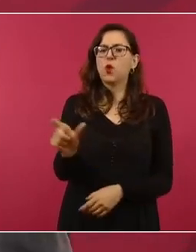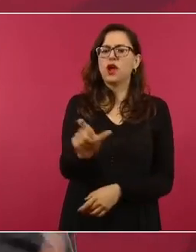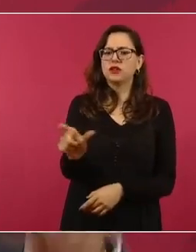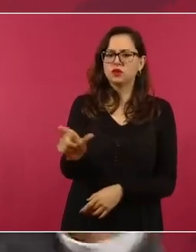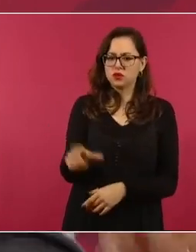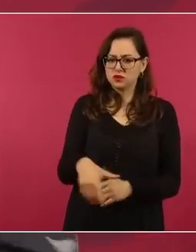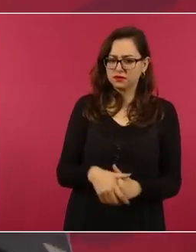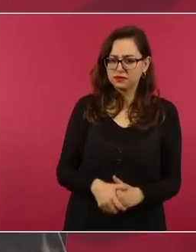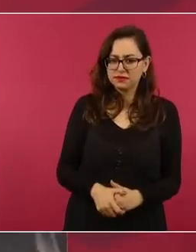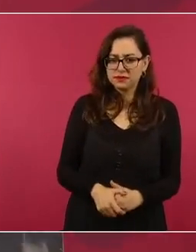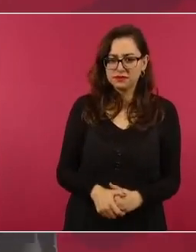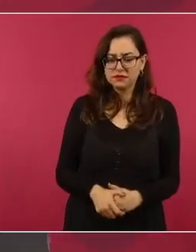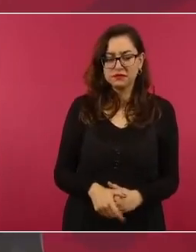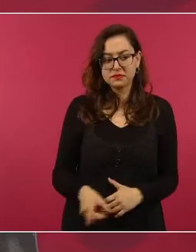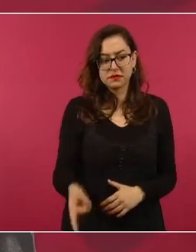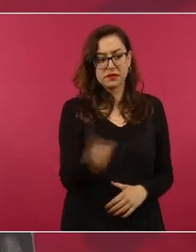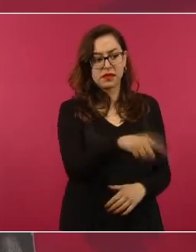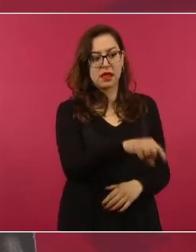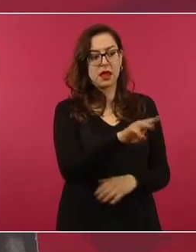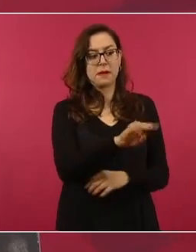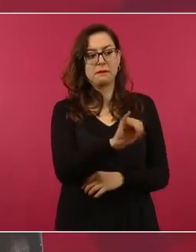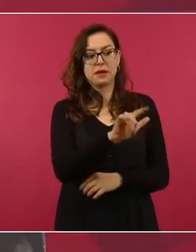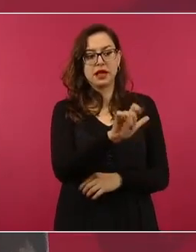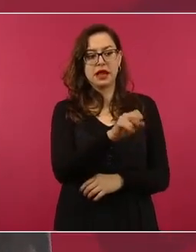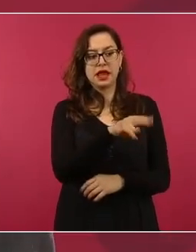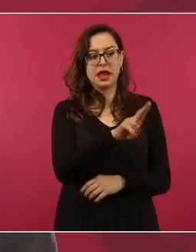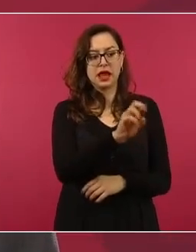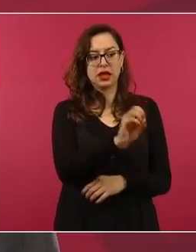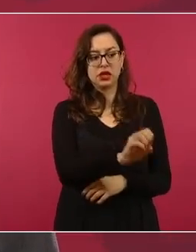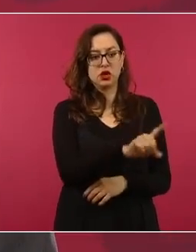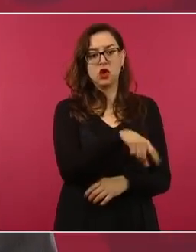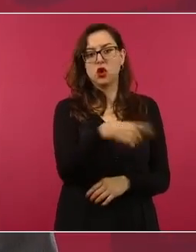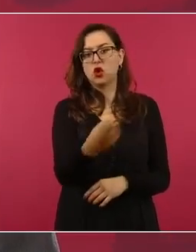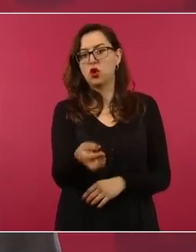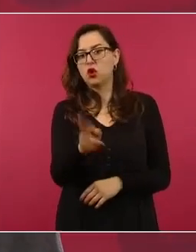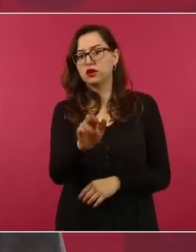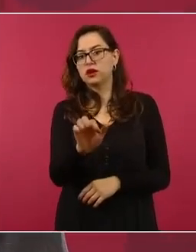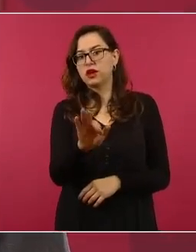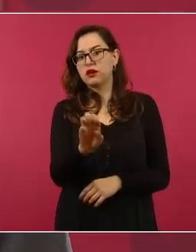que no digan los de Milenio, ¿no? O los de Reforma,